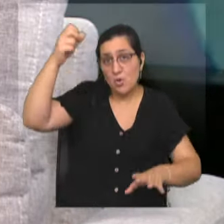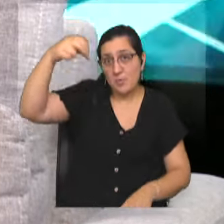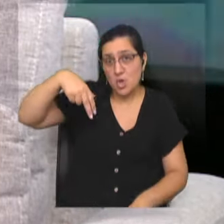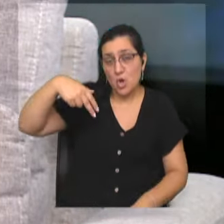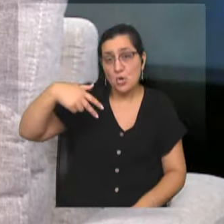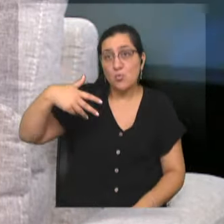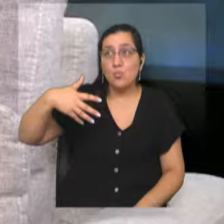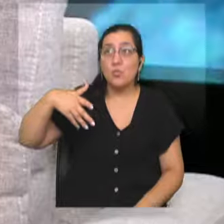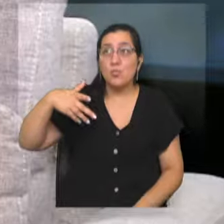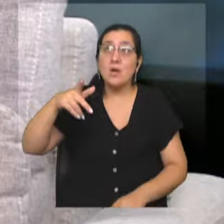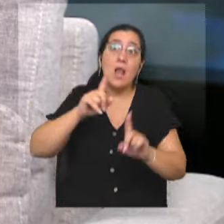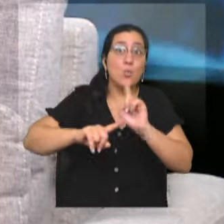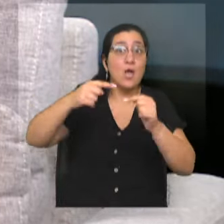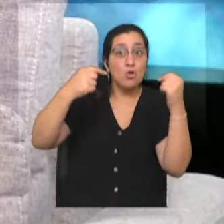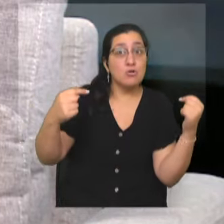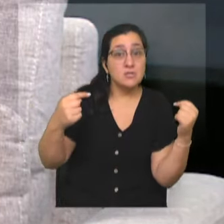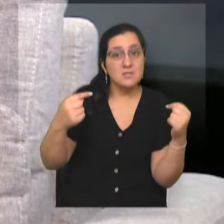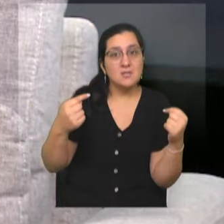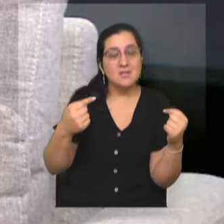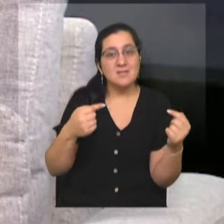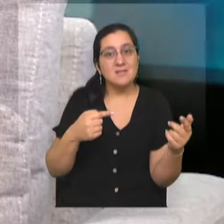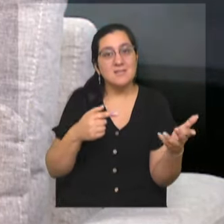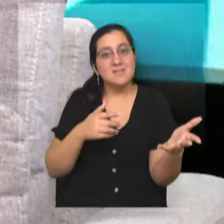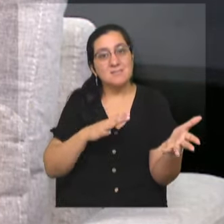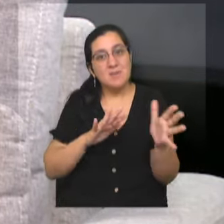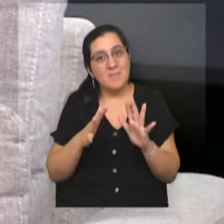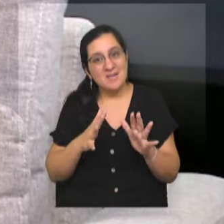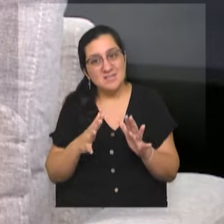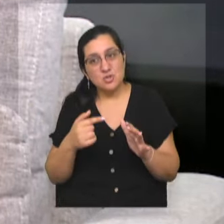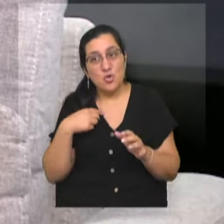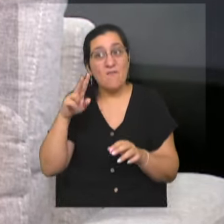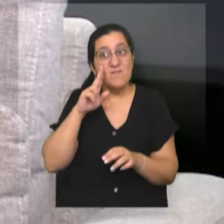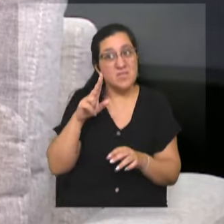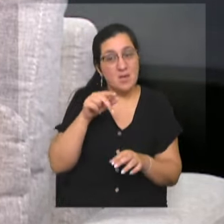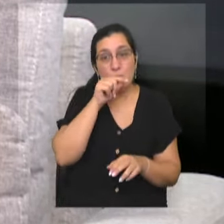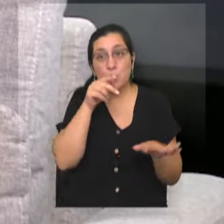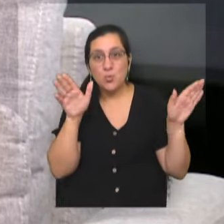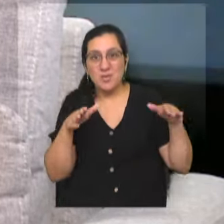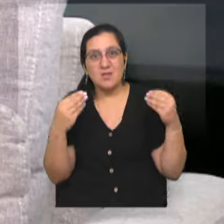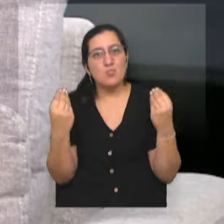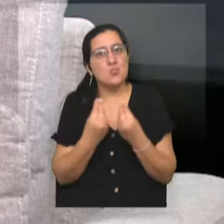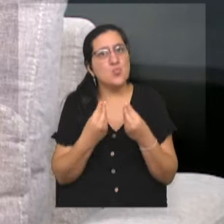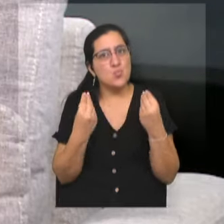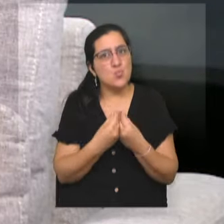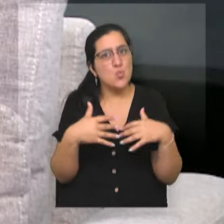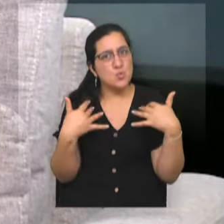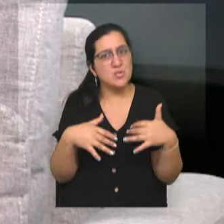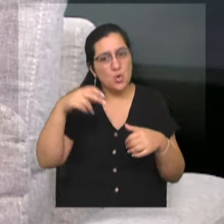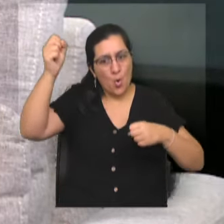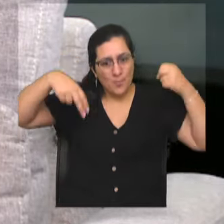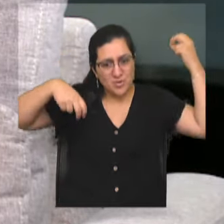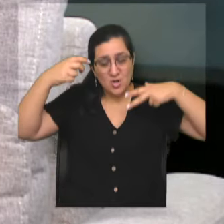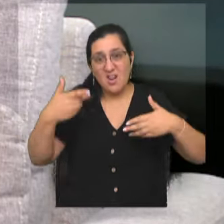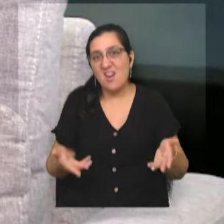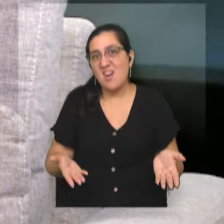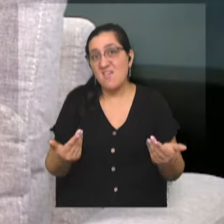cree en algunas cosas, y me parece, vi puntualmente en Twitter, muchas opiniones livianas en relación a un